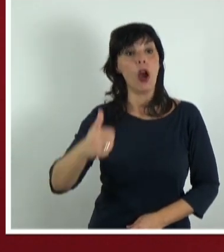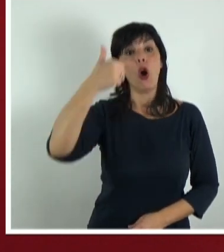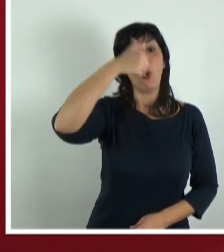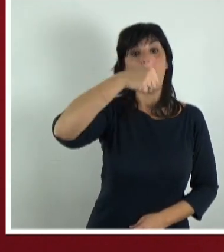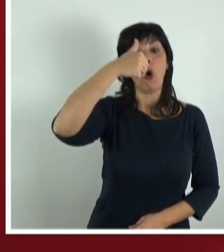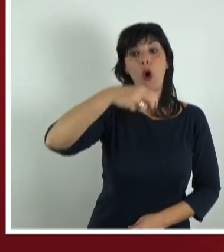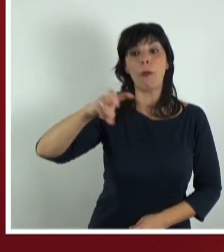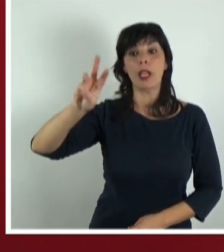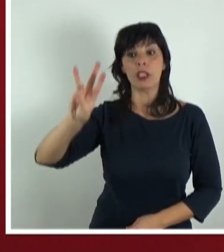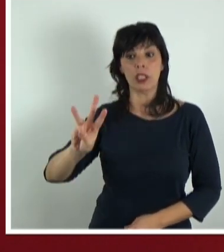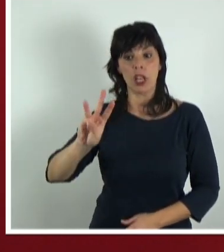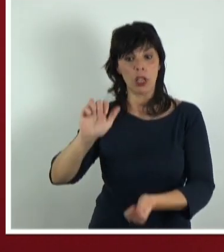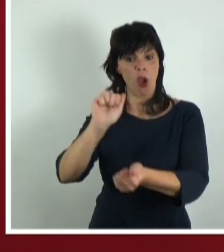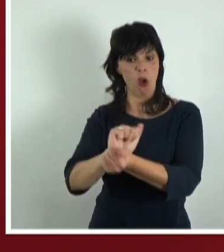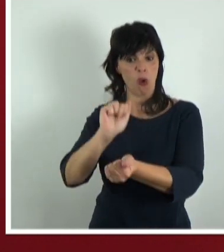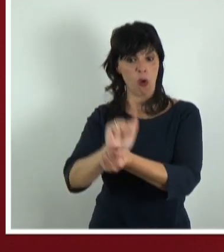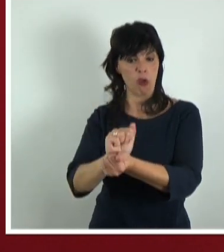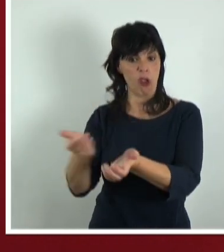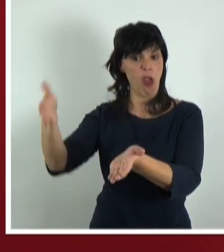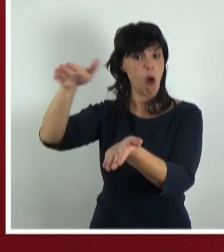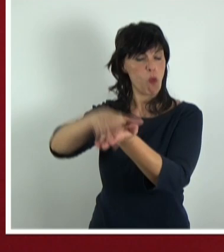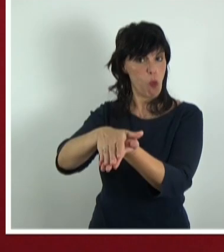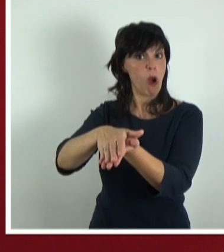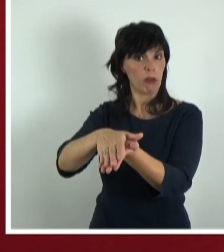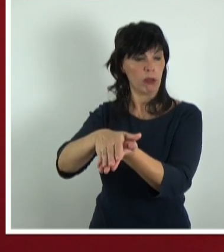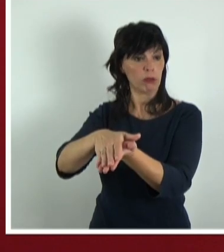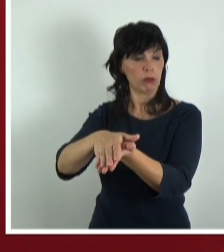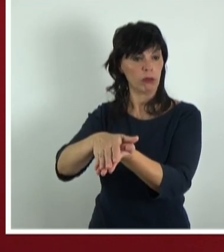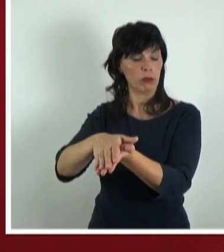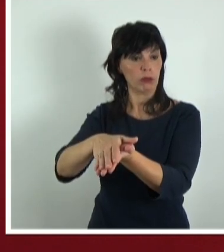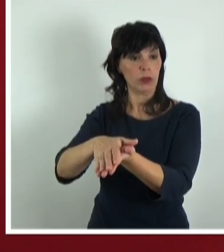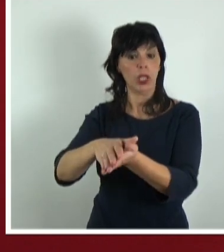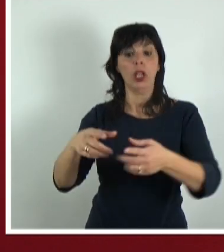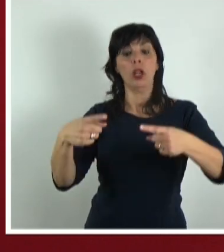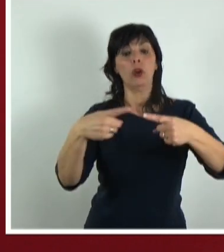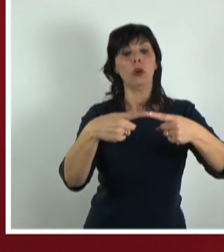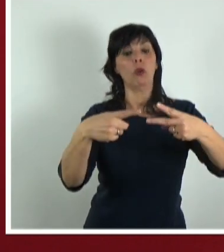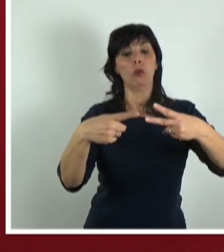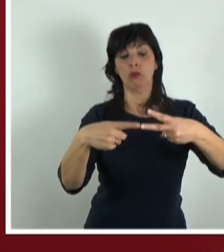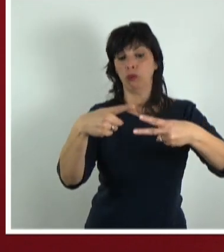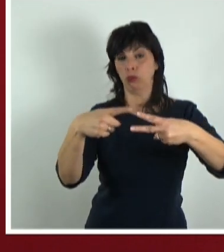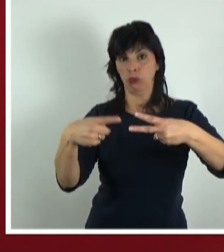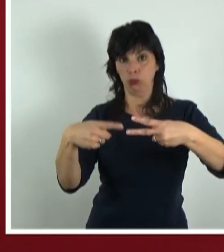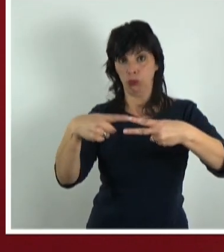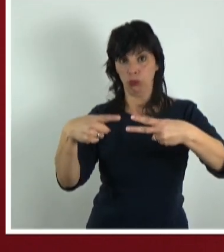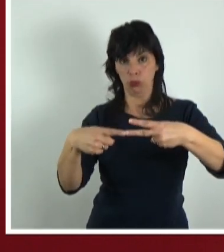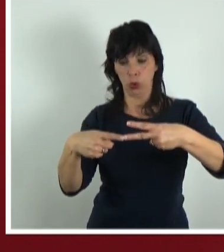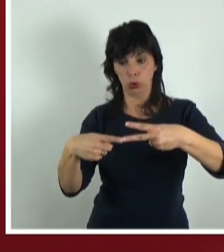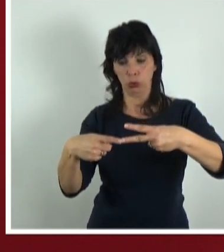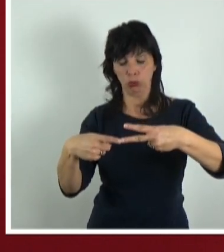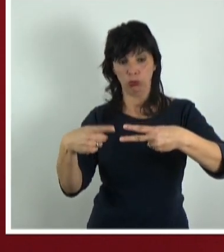Habían dos que iban por aquel lugar, hoy le llamamos la Vía Dolorosa,